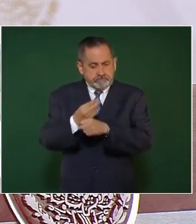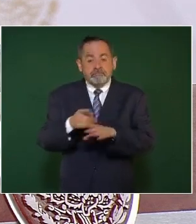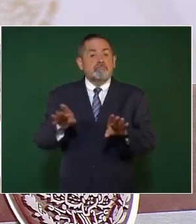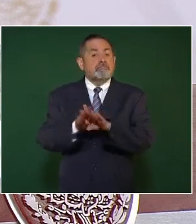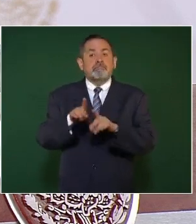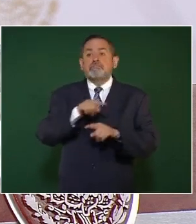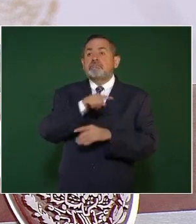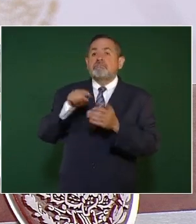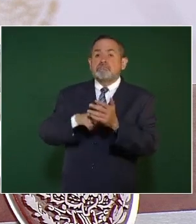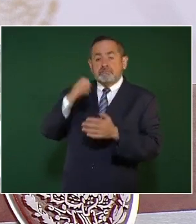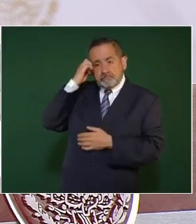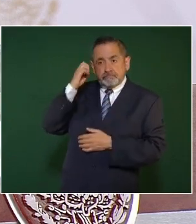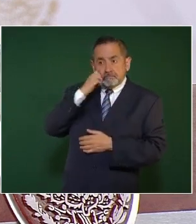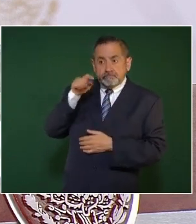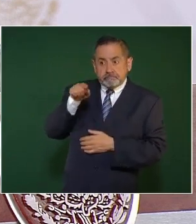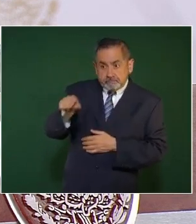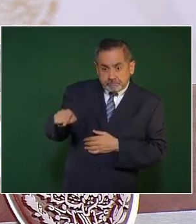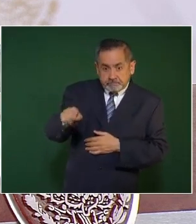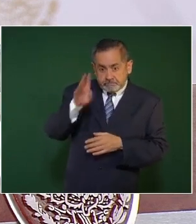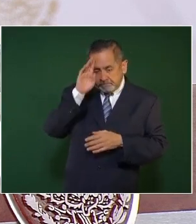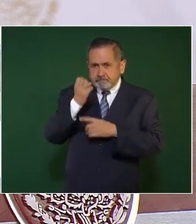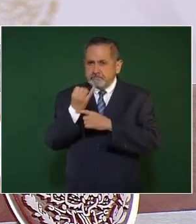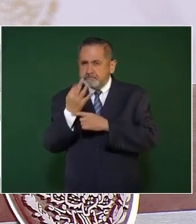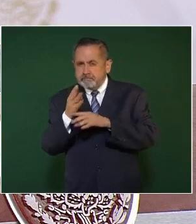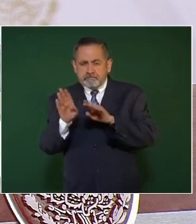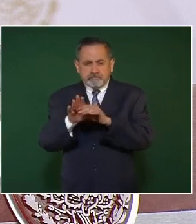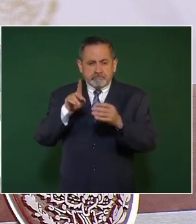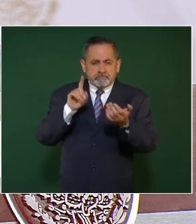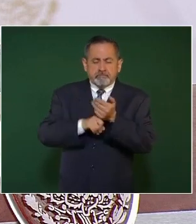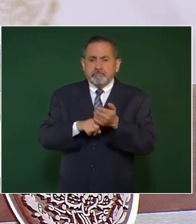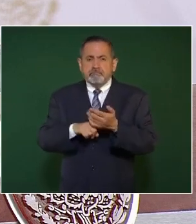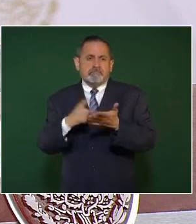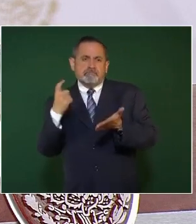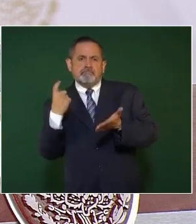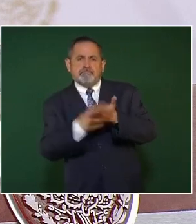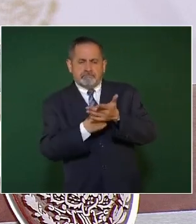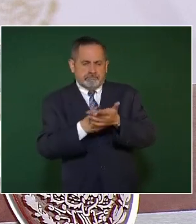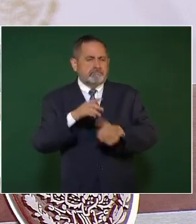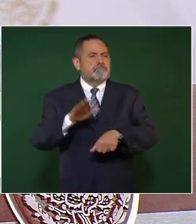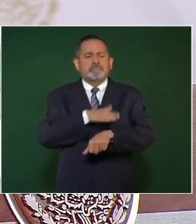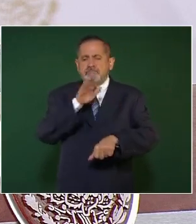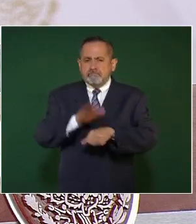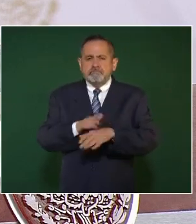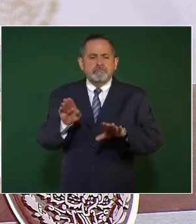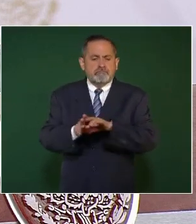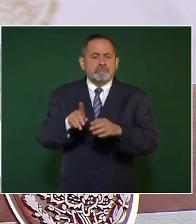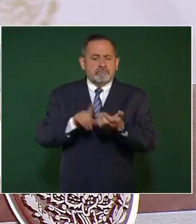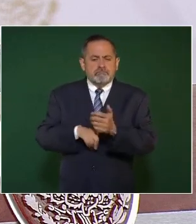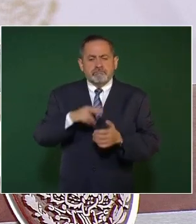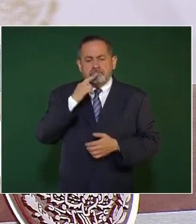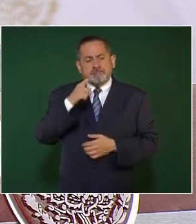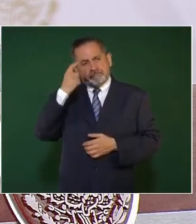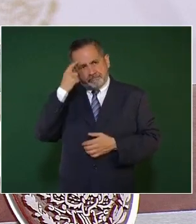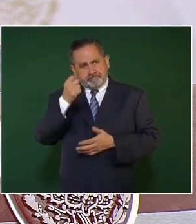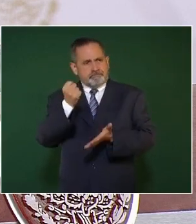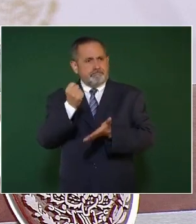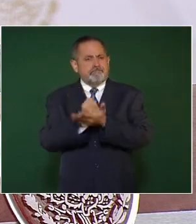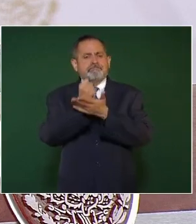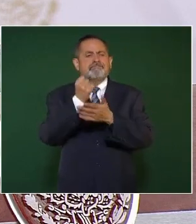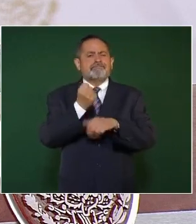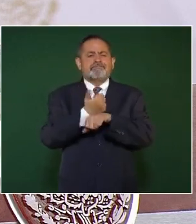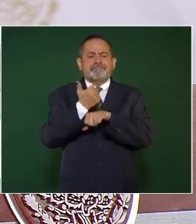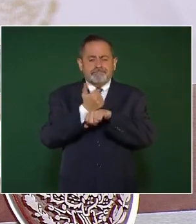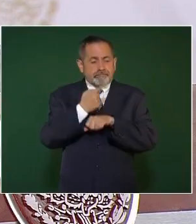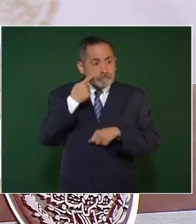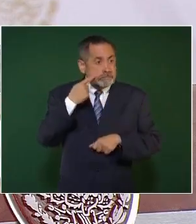públicos, para que estén correctamente calibrados con el holograma correspondiente, mejor conocido como el sello amarillo,